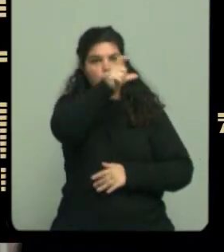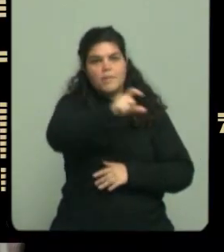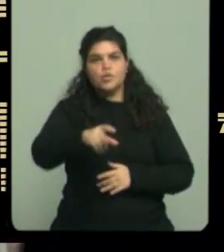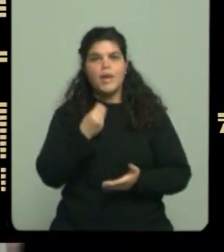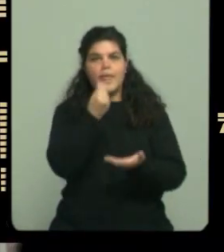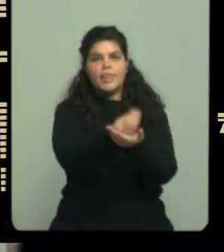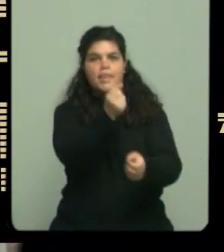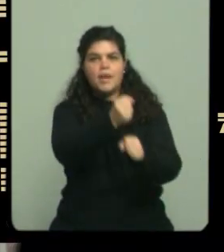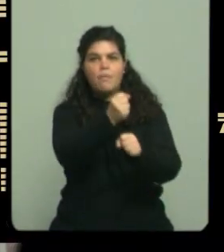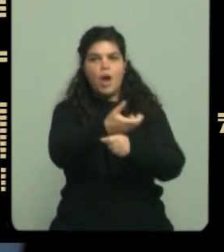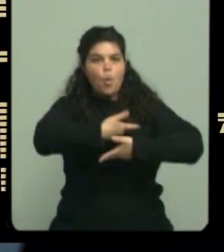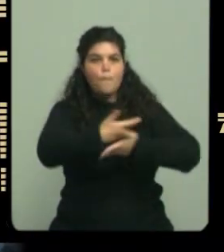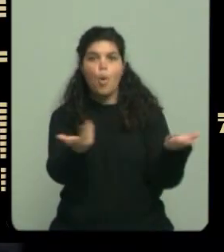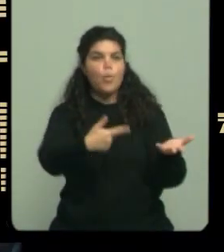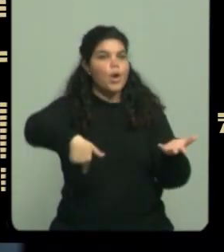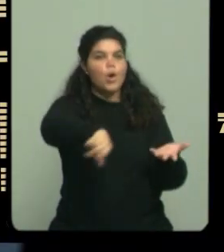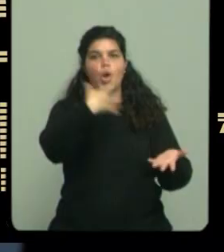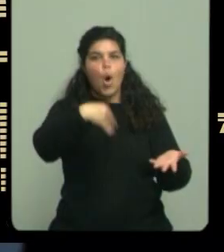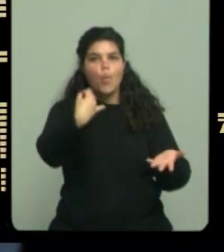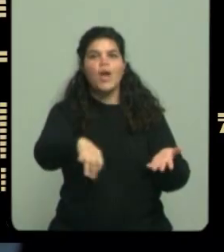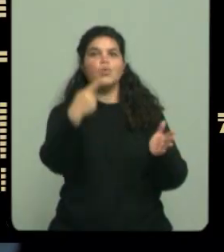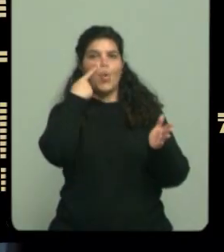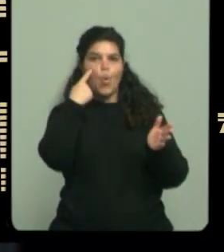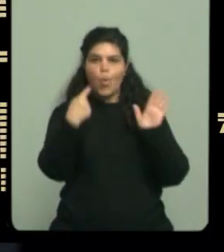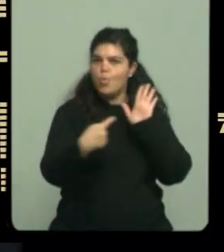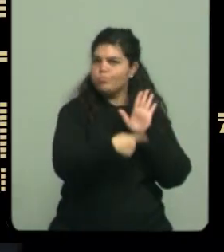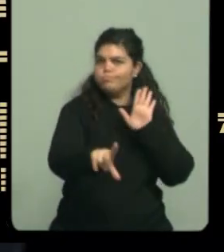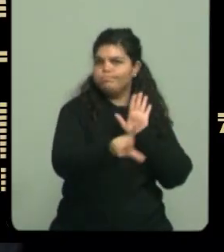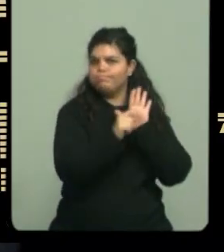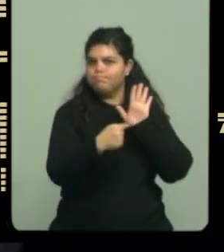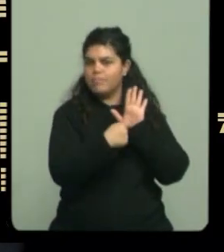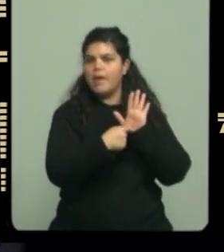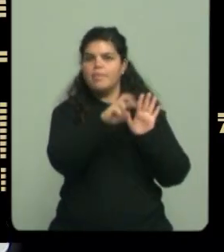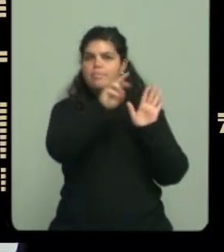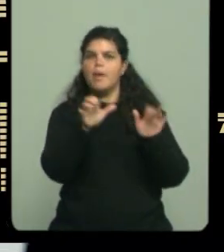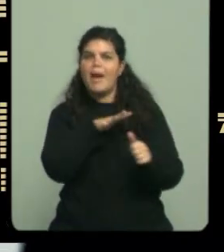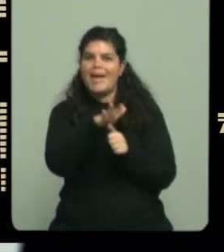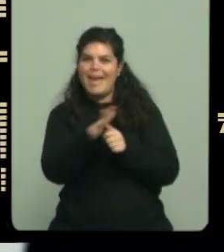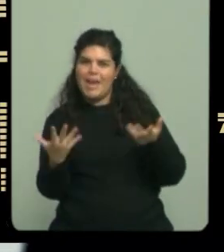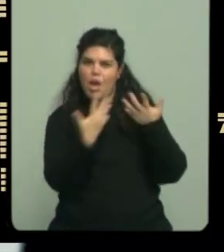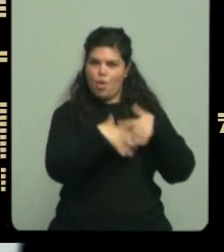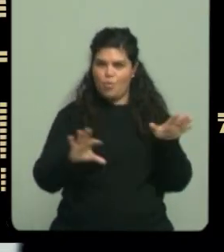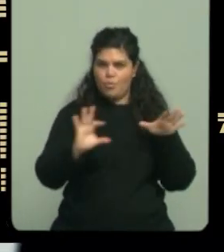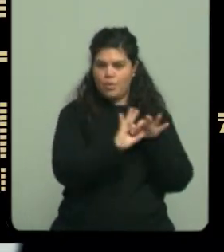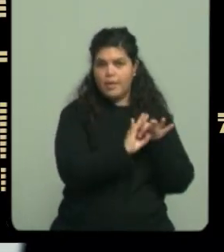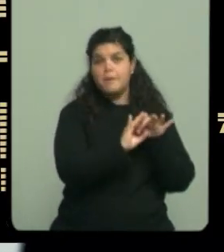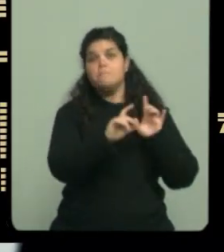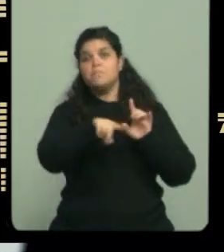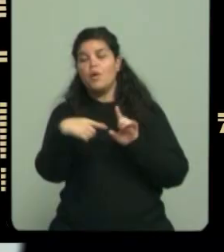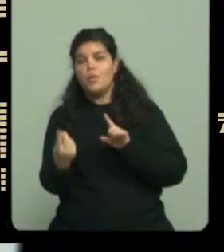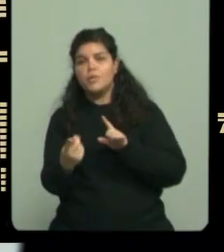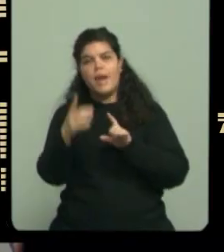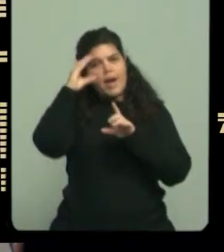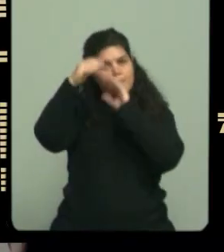las funcionarias públicas a capacitarnos en perspectiva de género. Y también tenemos